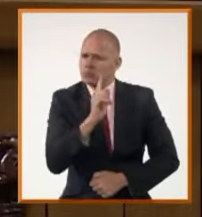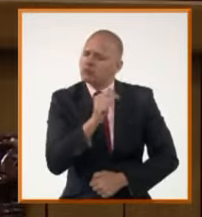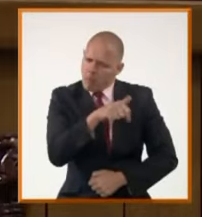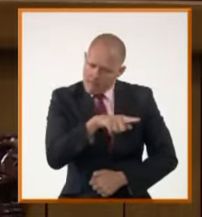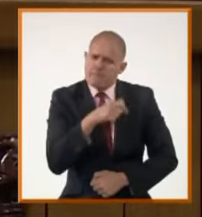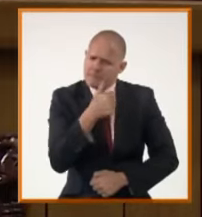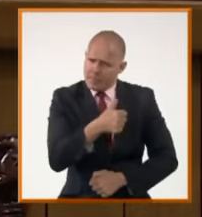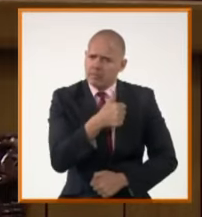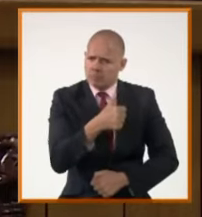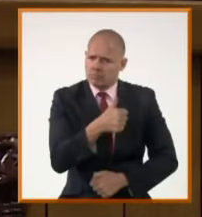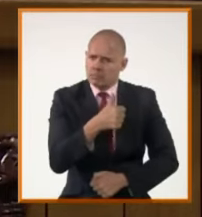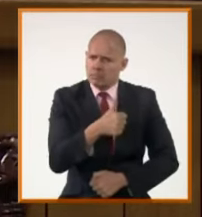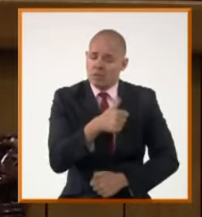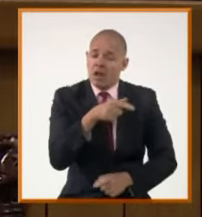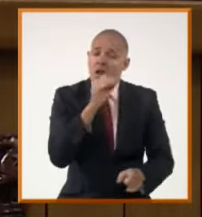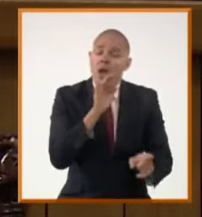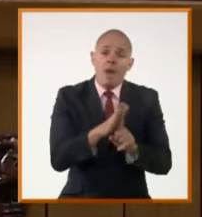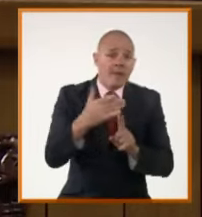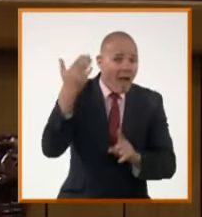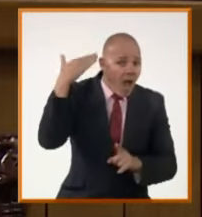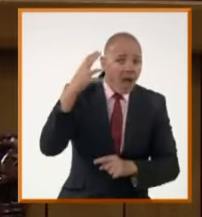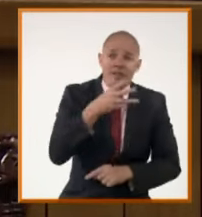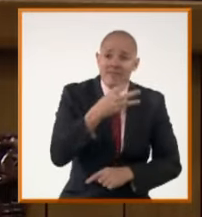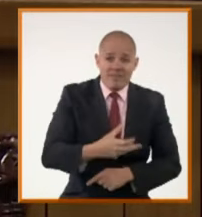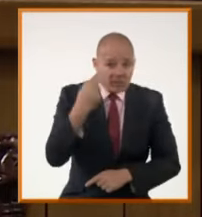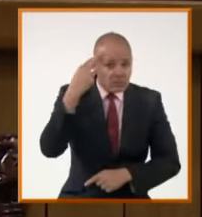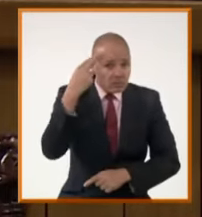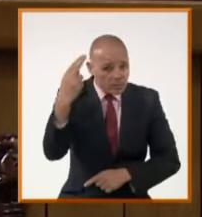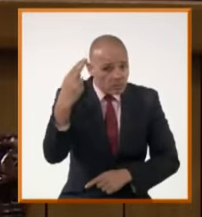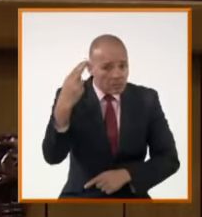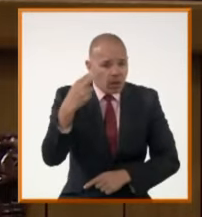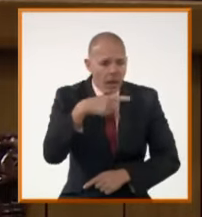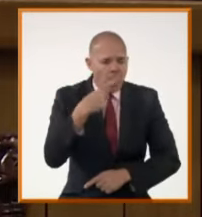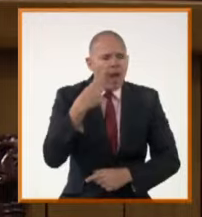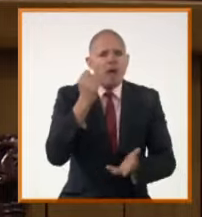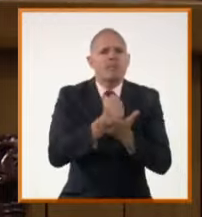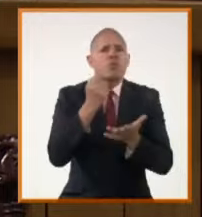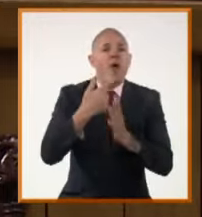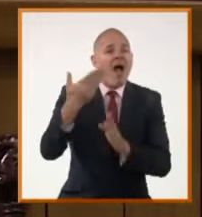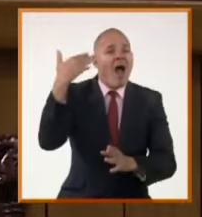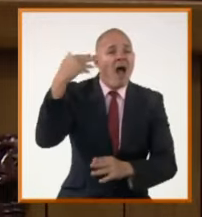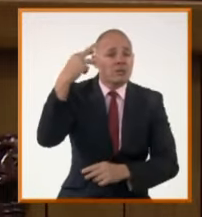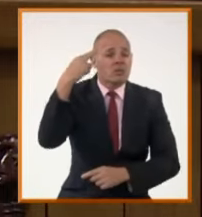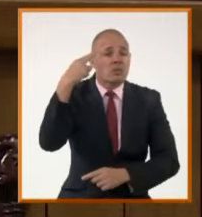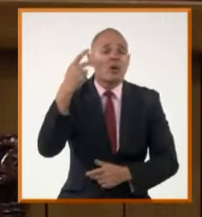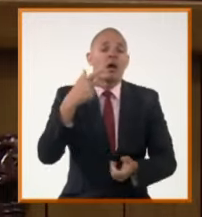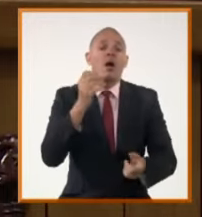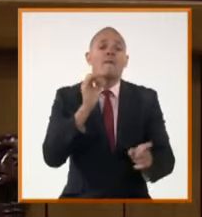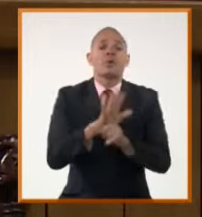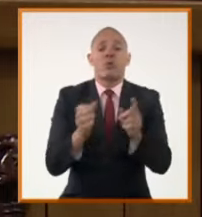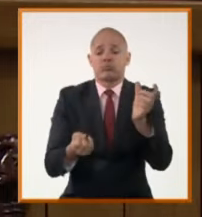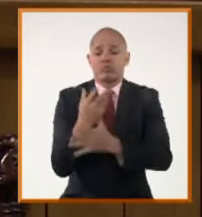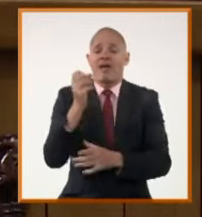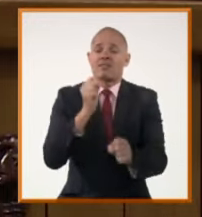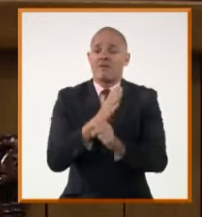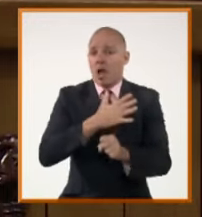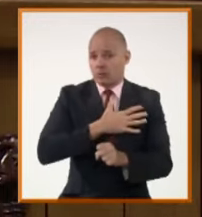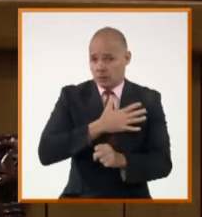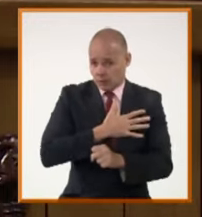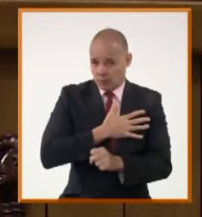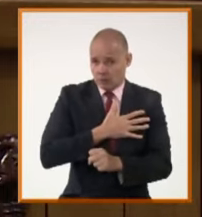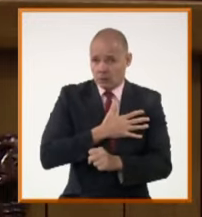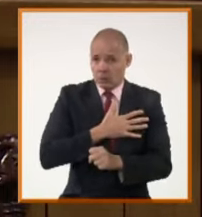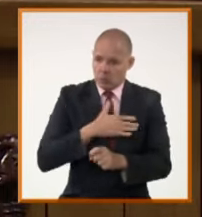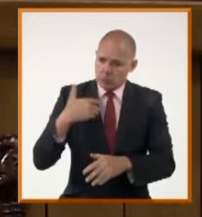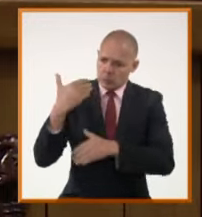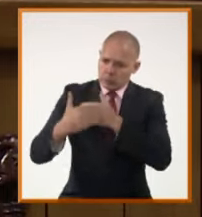política que empezó desde el comandante en jefe cuando aprobó el trabajo por cuenta propia. Luego siguió, yo tuve la oportunidad